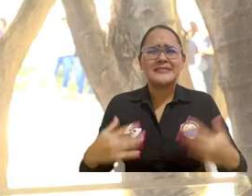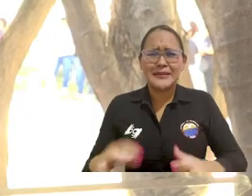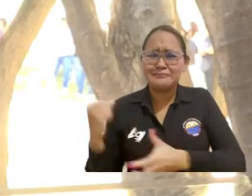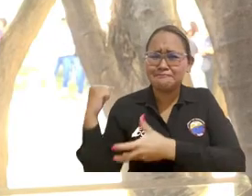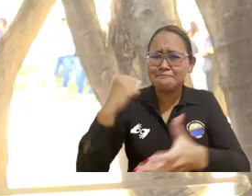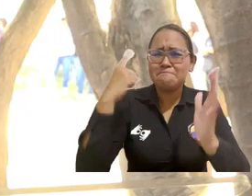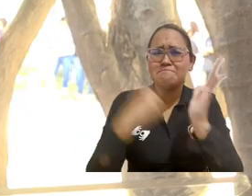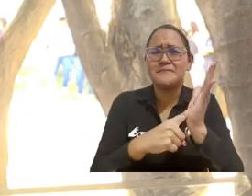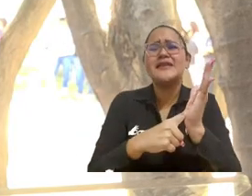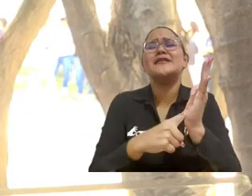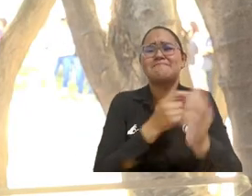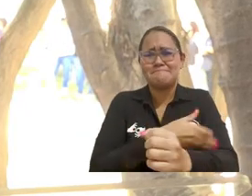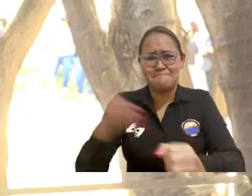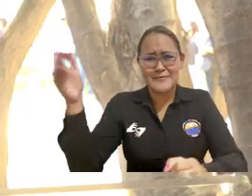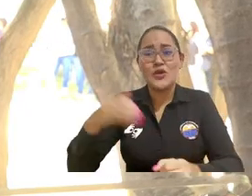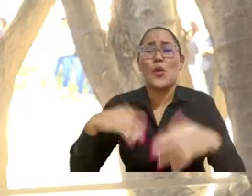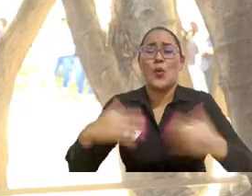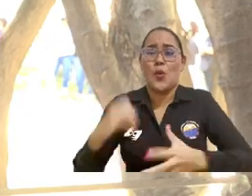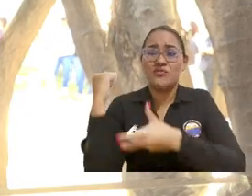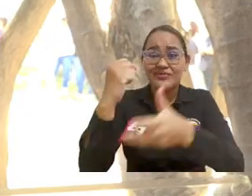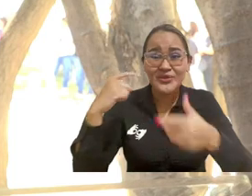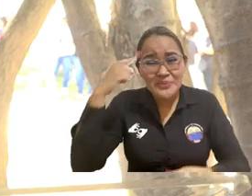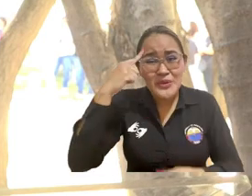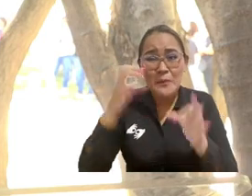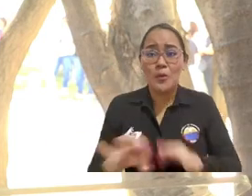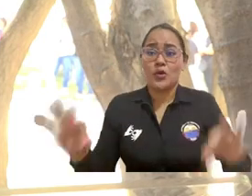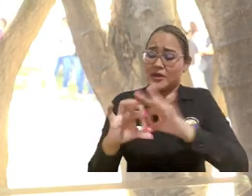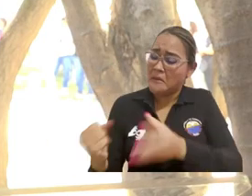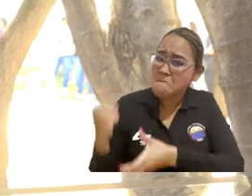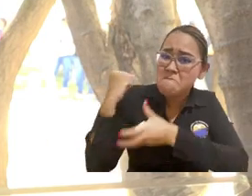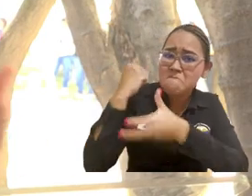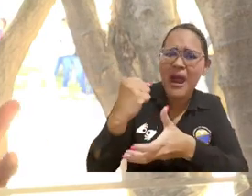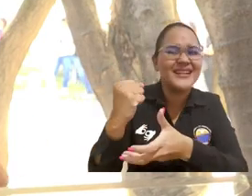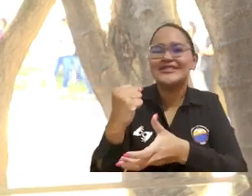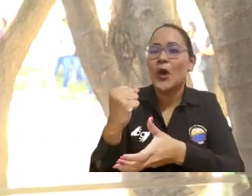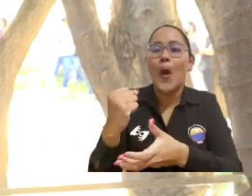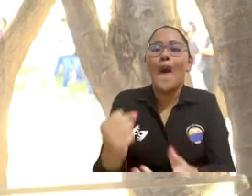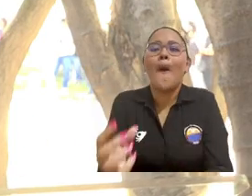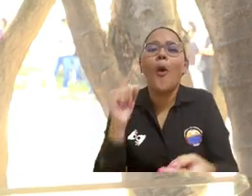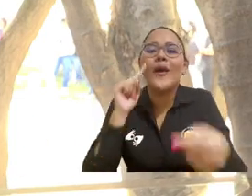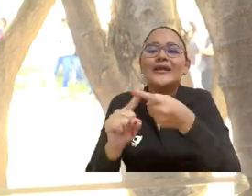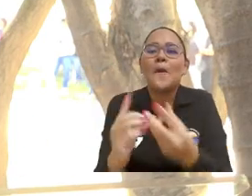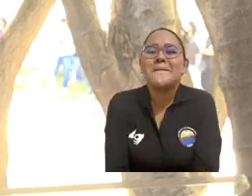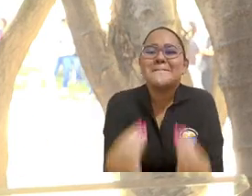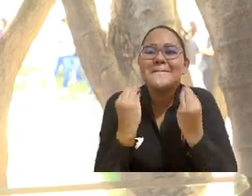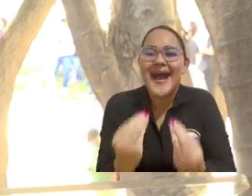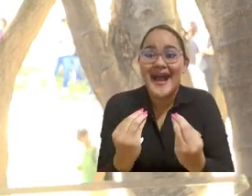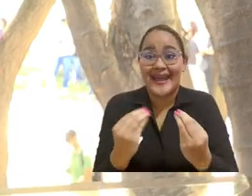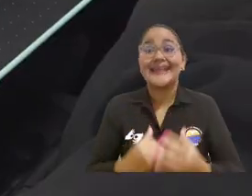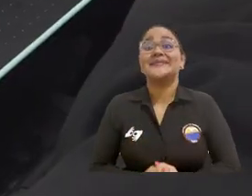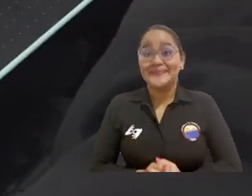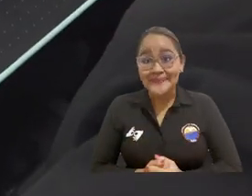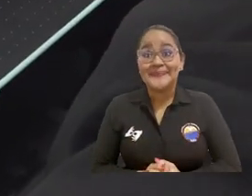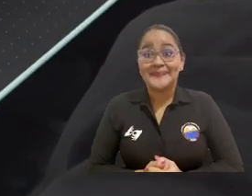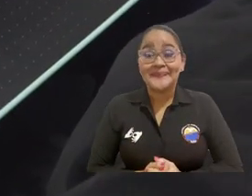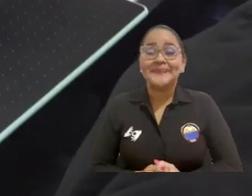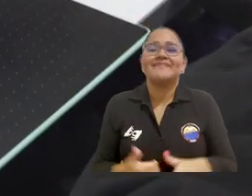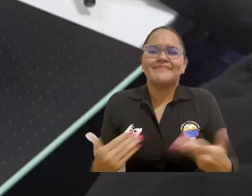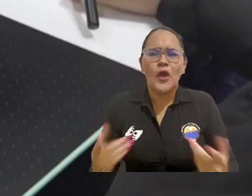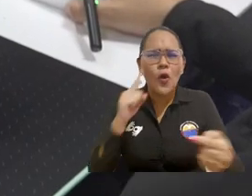Esta es una inversión de casi 1,000 millones de pesos y para mí lo importante no es cuánto se invierte ni en qué se invierte, sino para